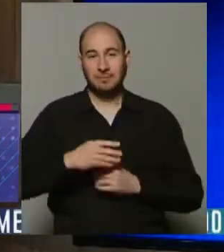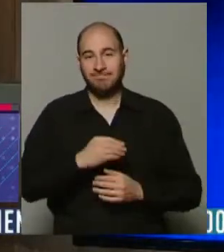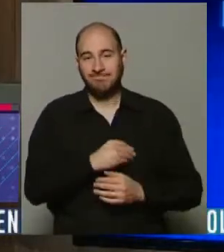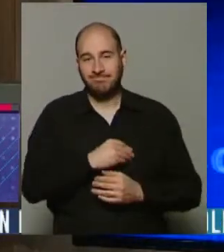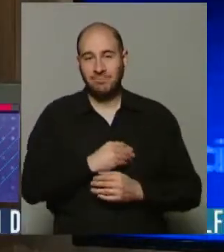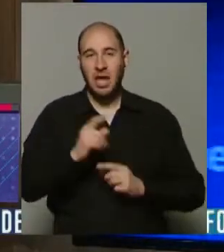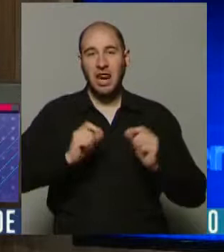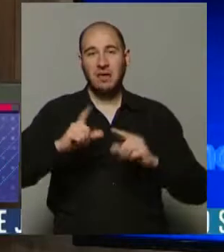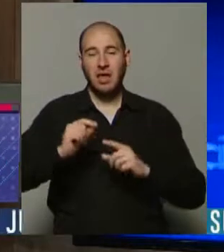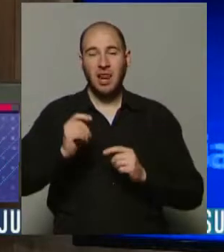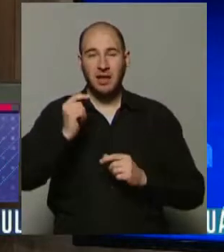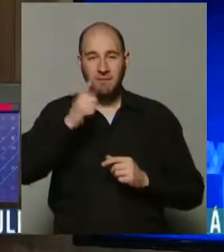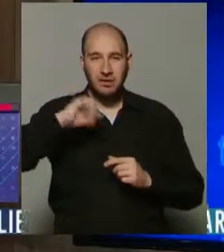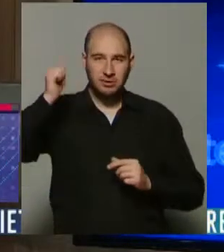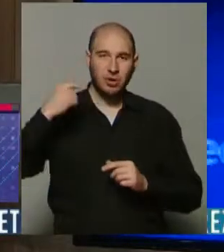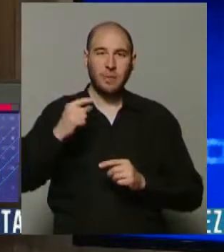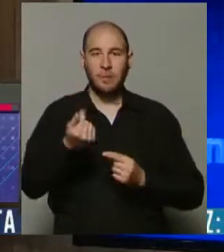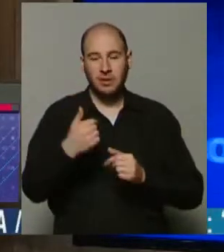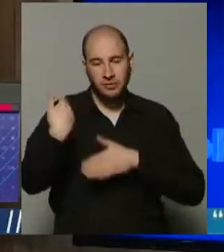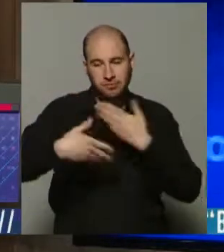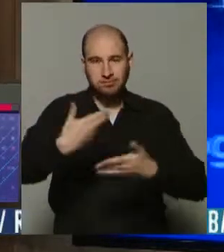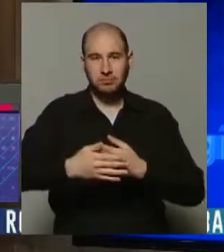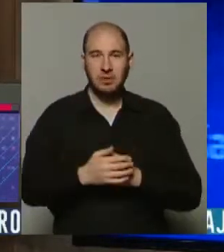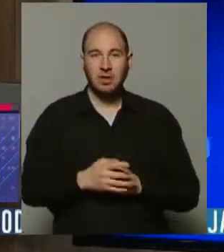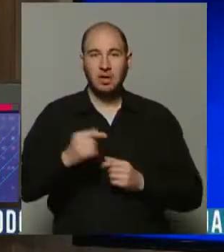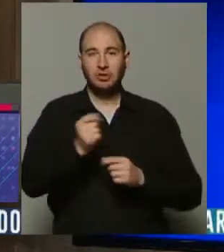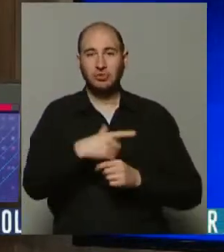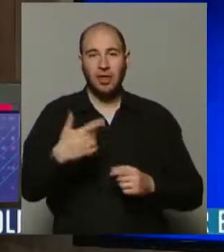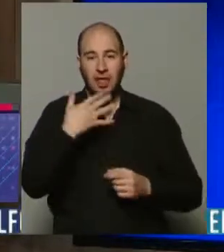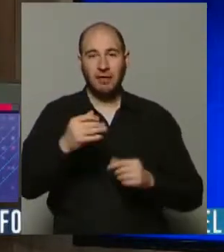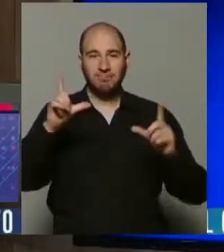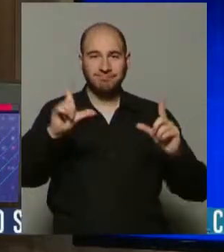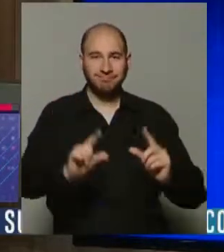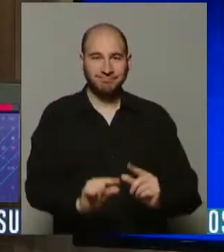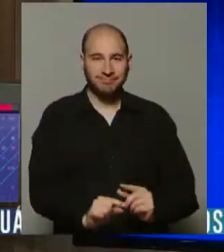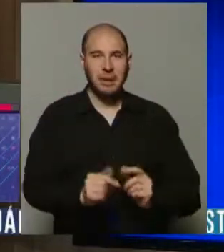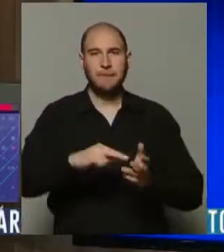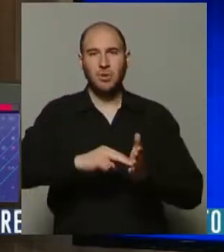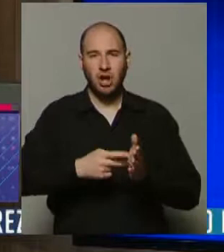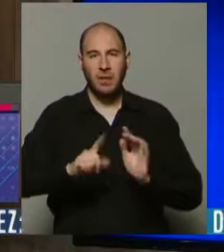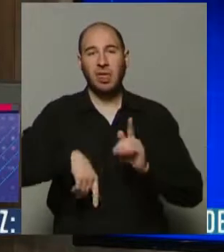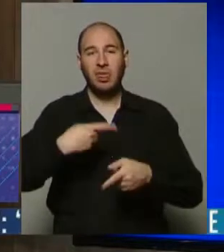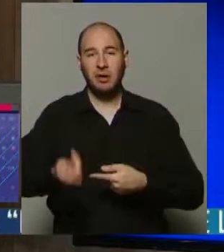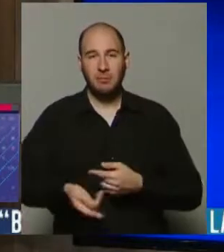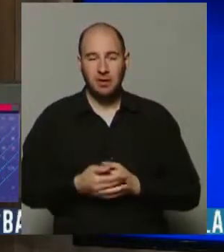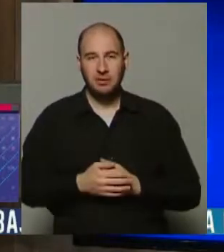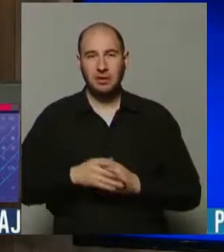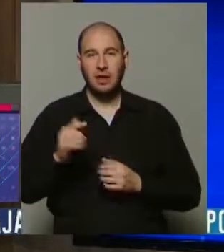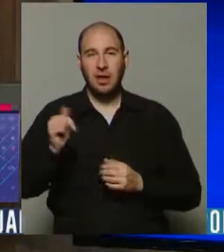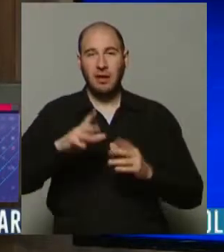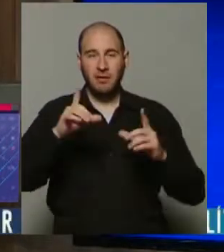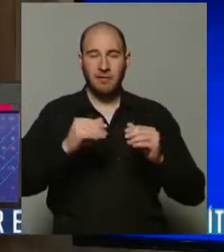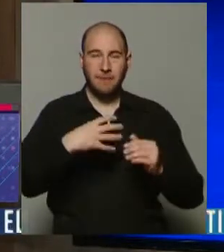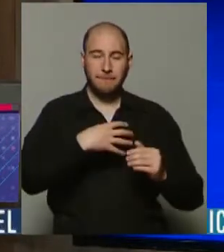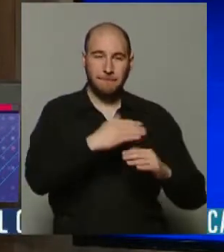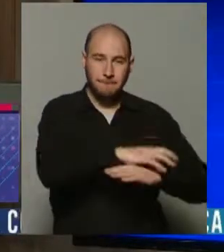lamentablemente con los niveles de inflación, con la evolución de los precios, con la caída del salario real, terminó complicando y se terminó dividiendo entre clase